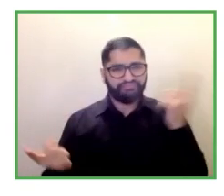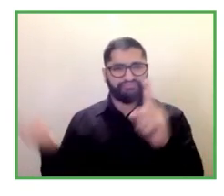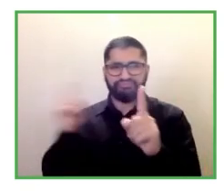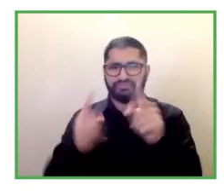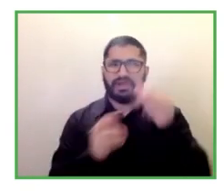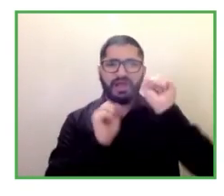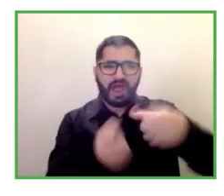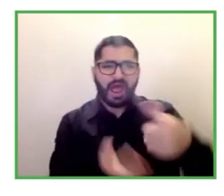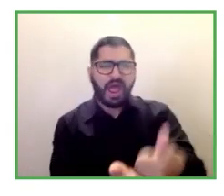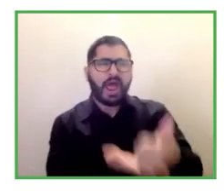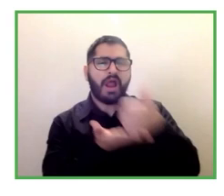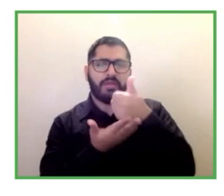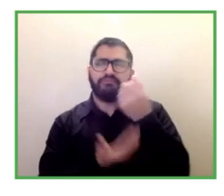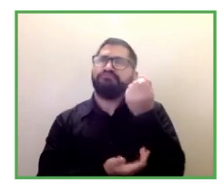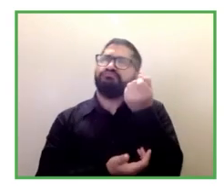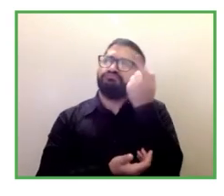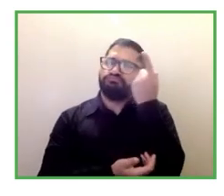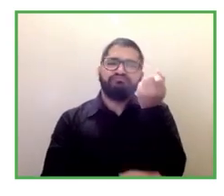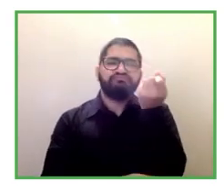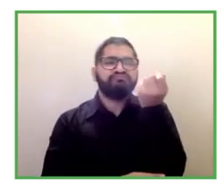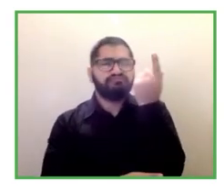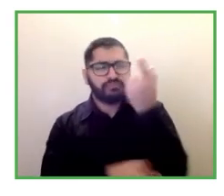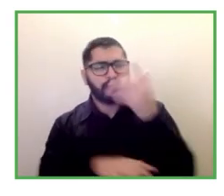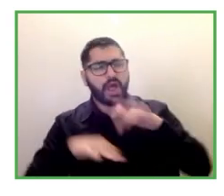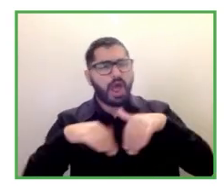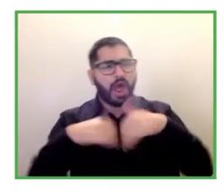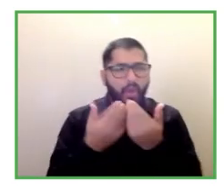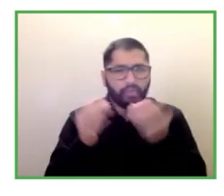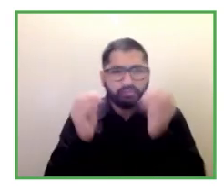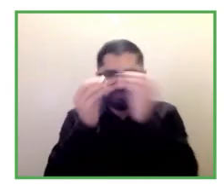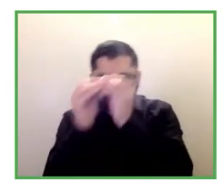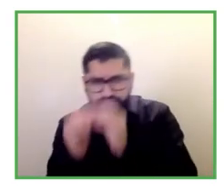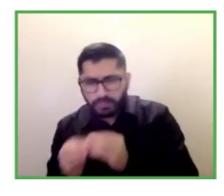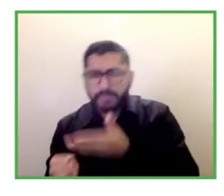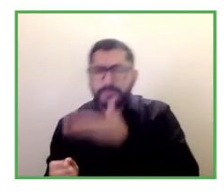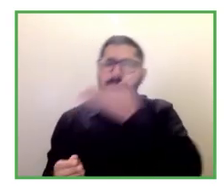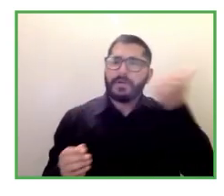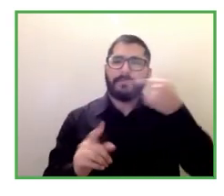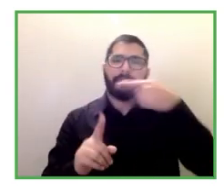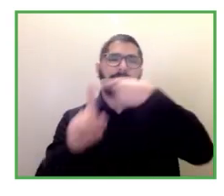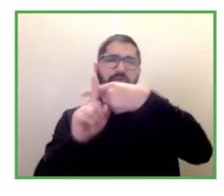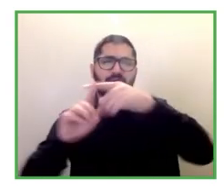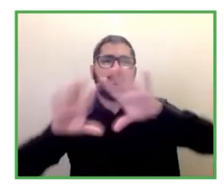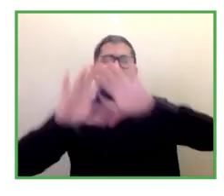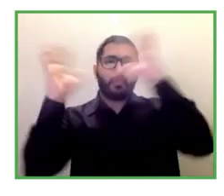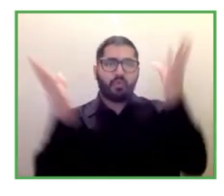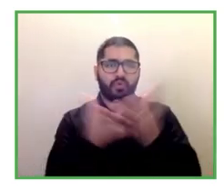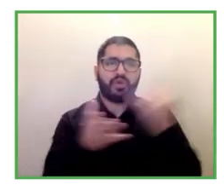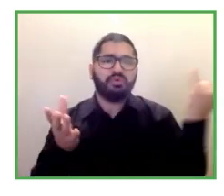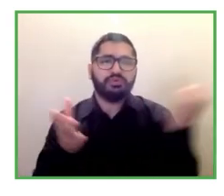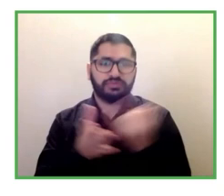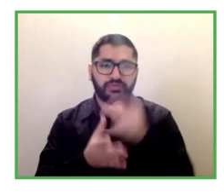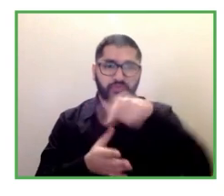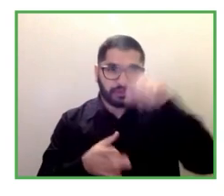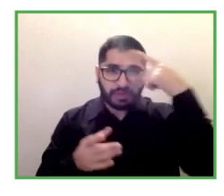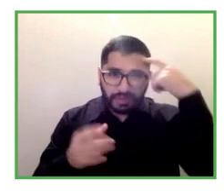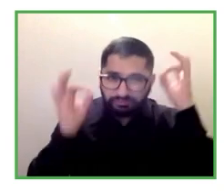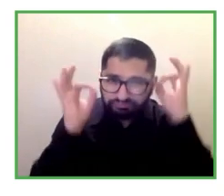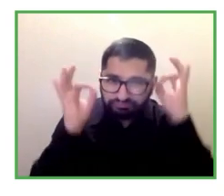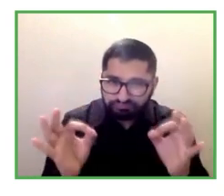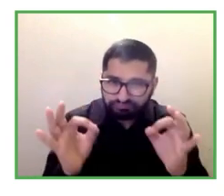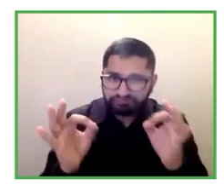cambiar el mundo, que pueden cambiar el lugar donde están. Esta es una gran plataforma, es una gran forma de